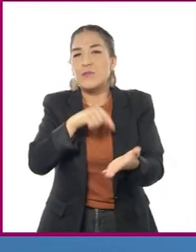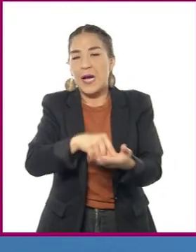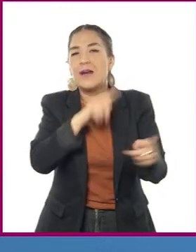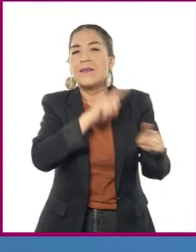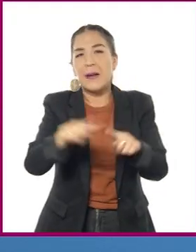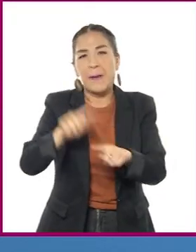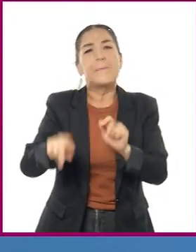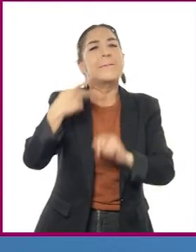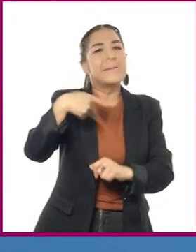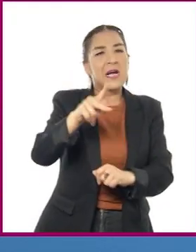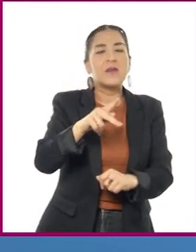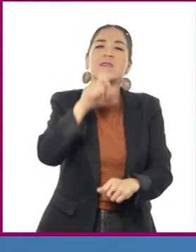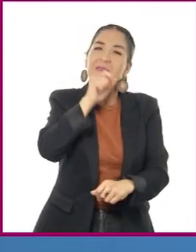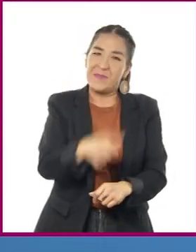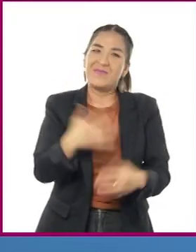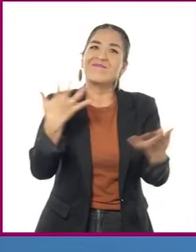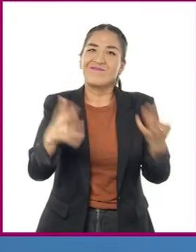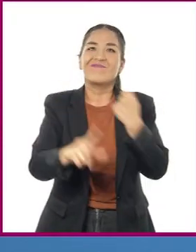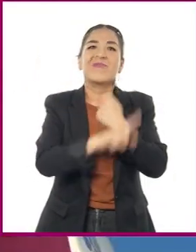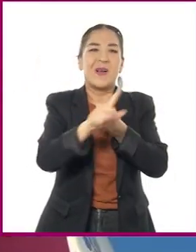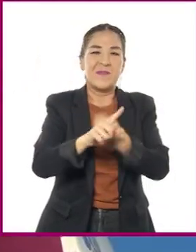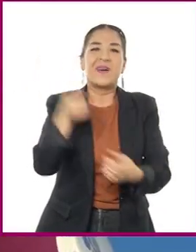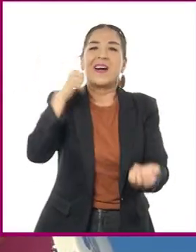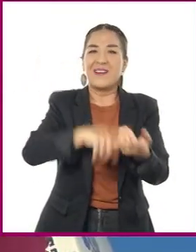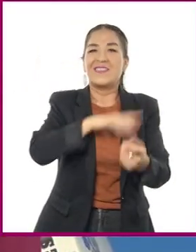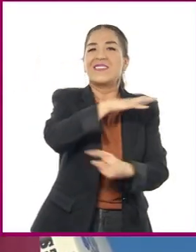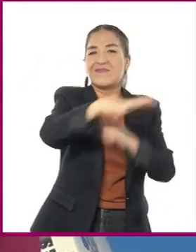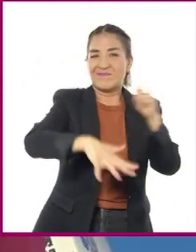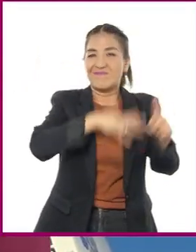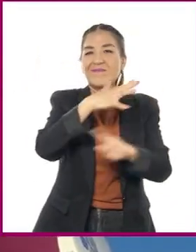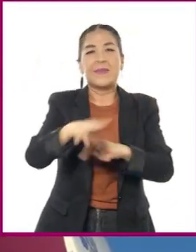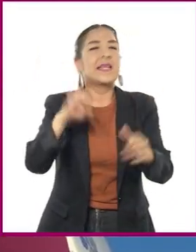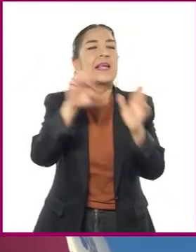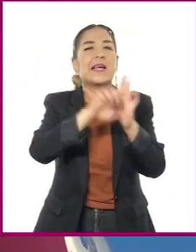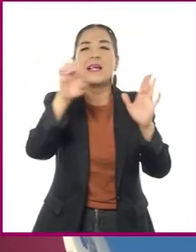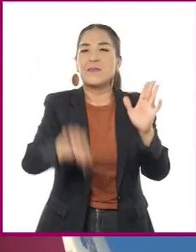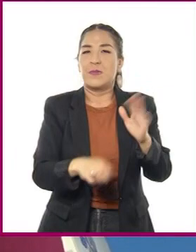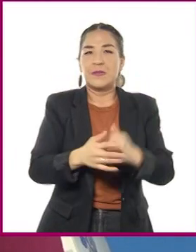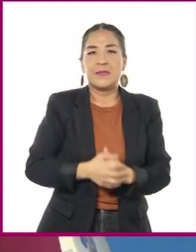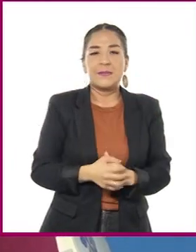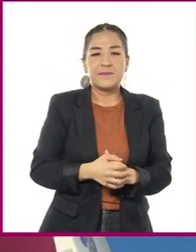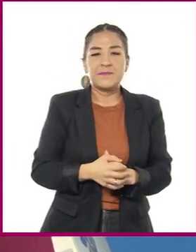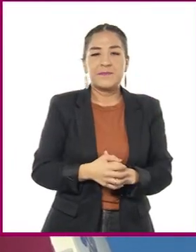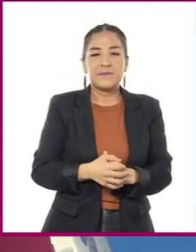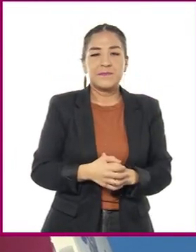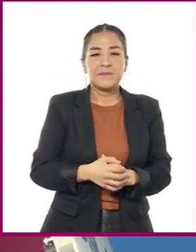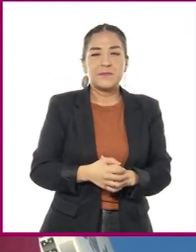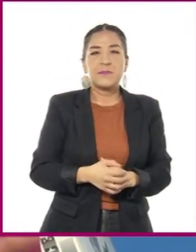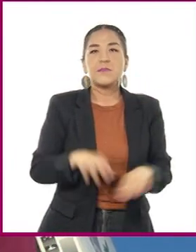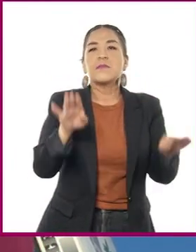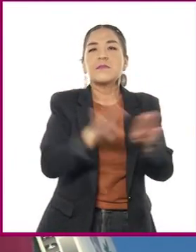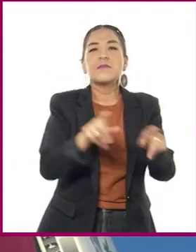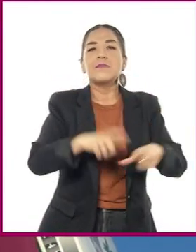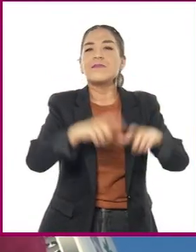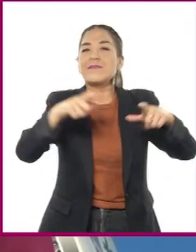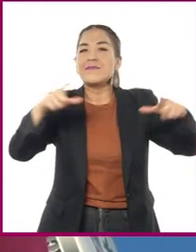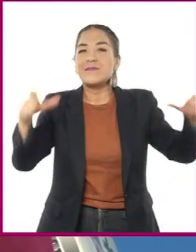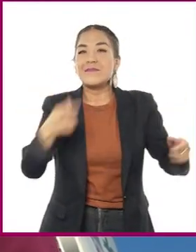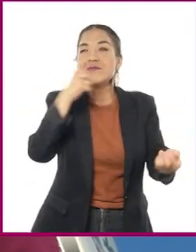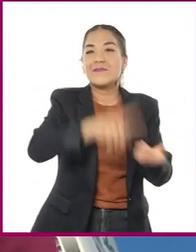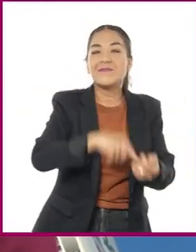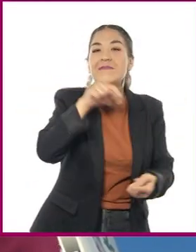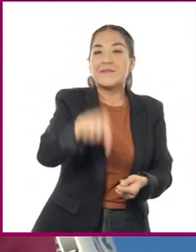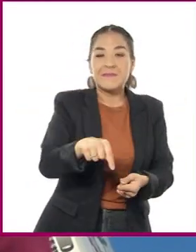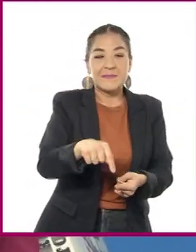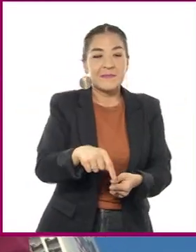pero sí causan impacto en él. Por ejemplo, al crecer la población, aumenta el